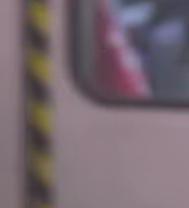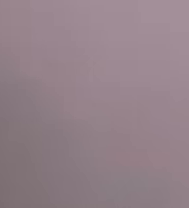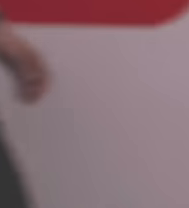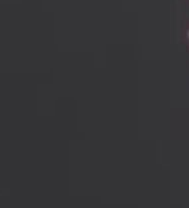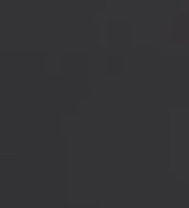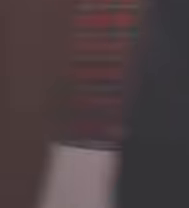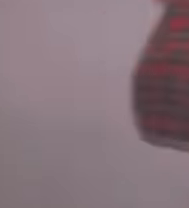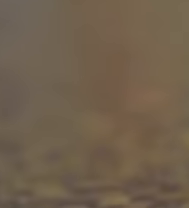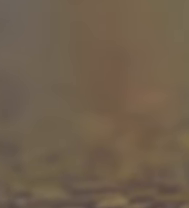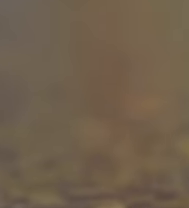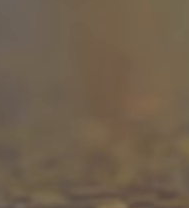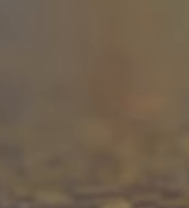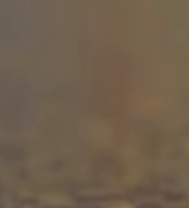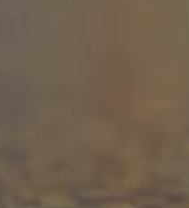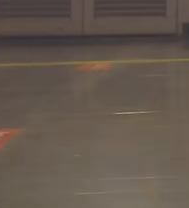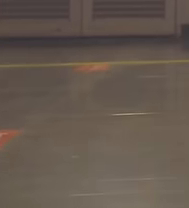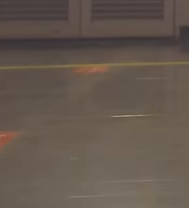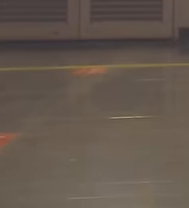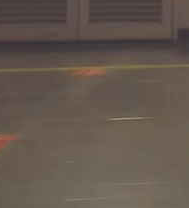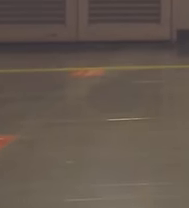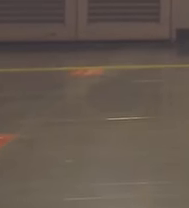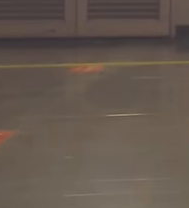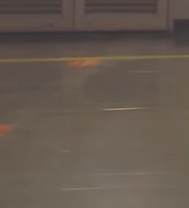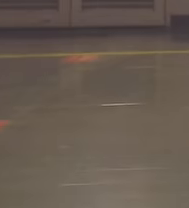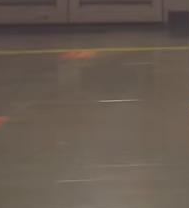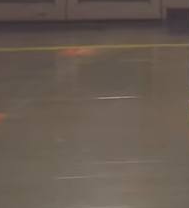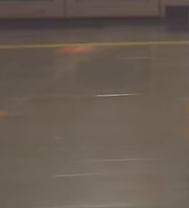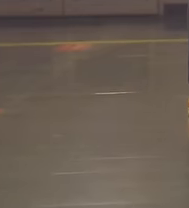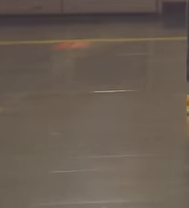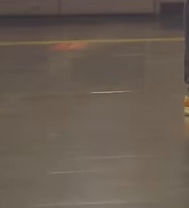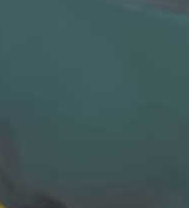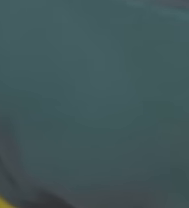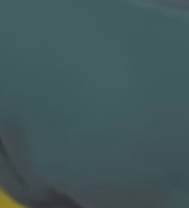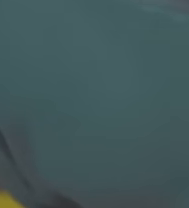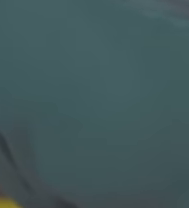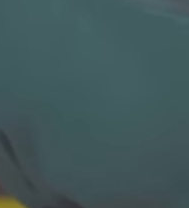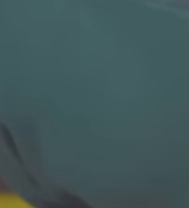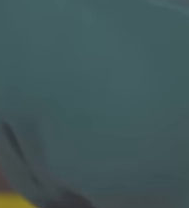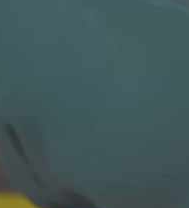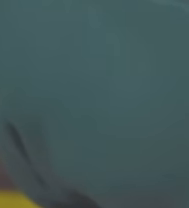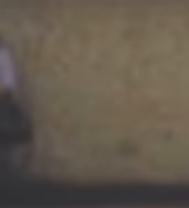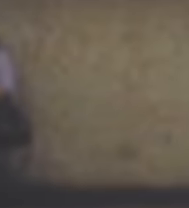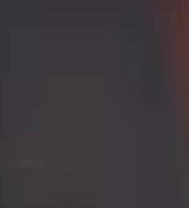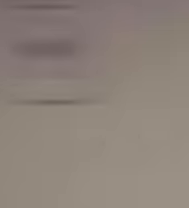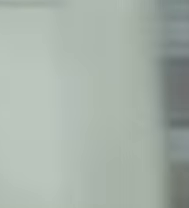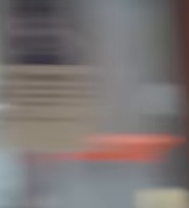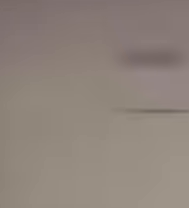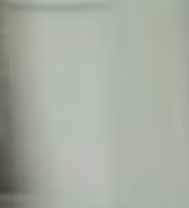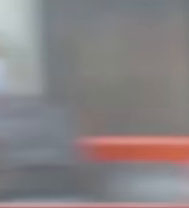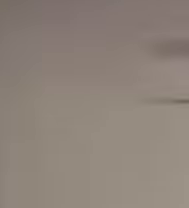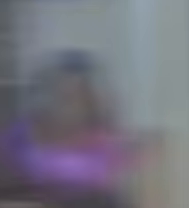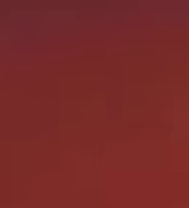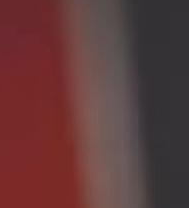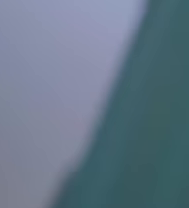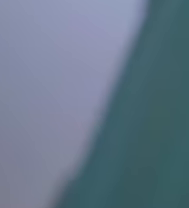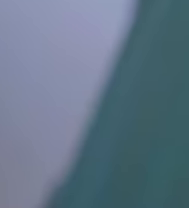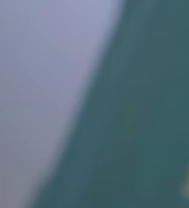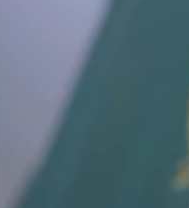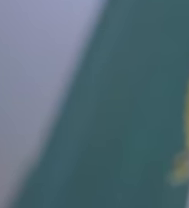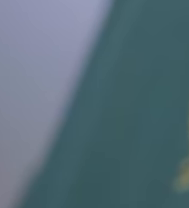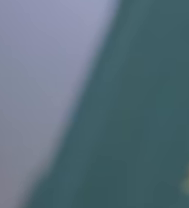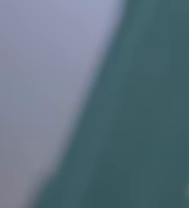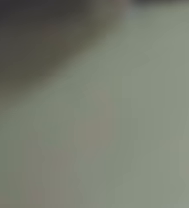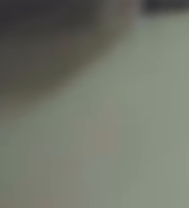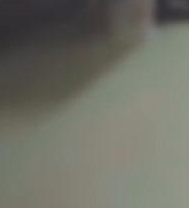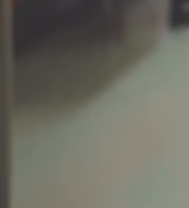vamos cansados, hambres y apurado, hacer combinación para algún lado. Estoy bebiéndome, observando mi camisa del trabajo, que no alcancé a